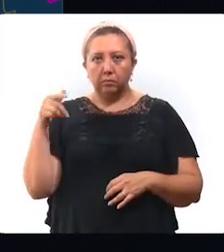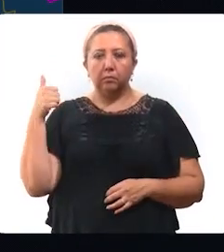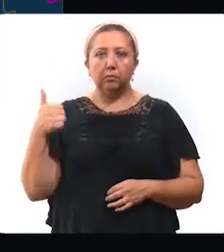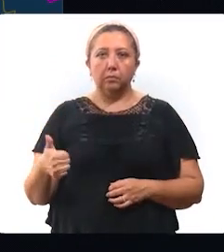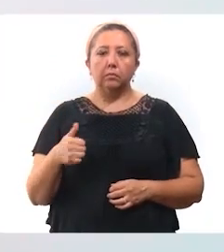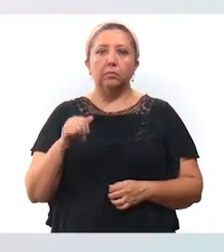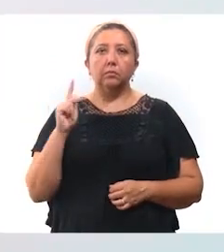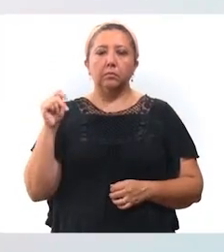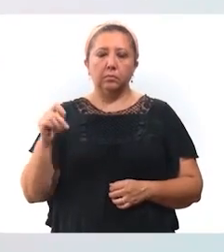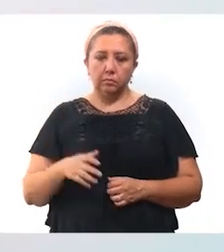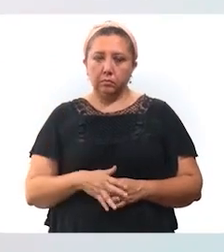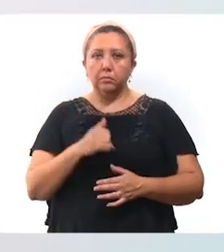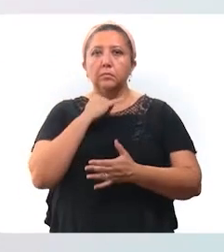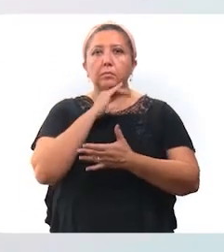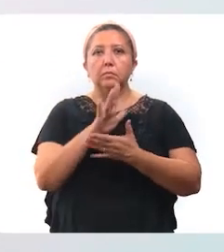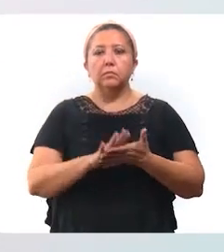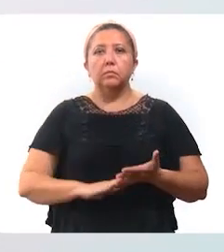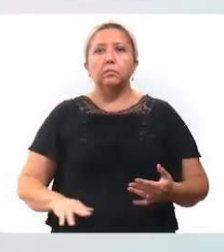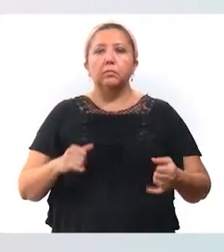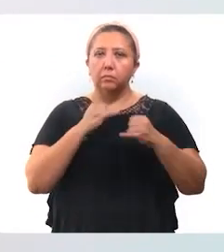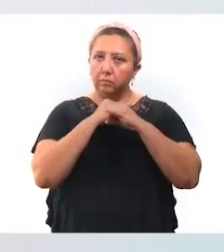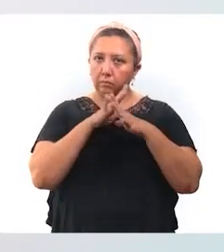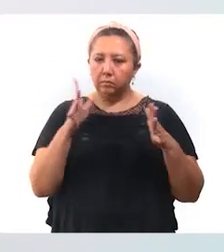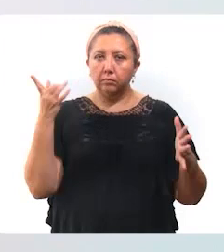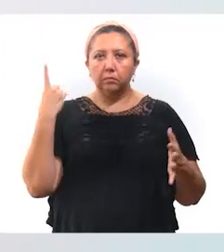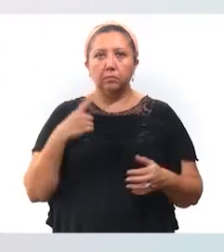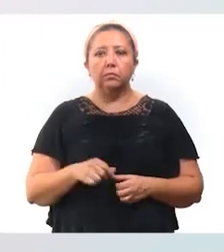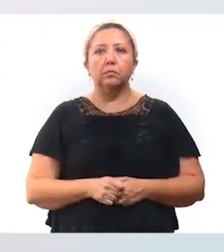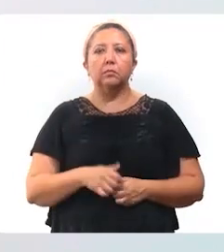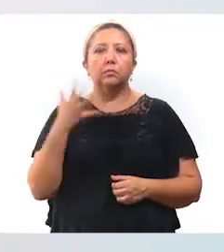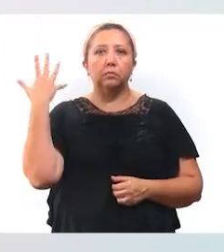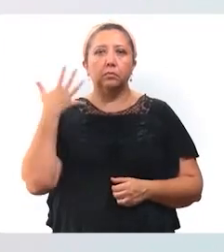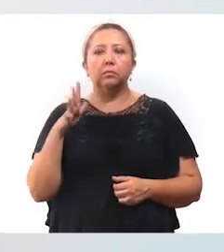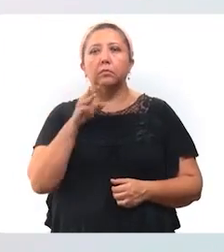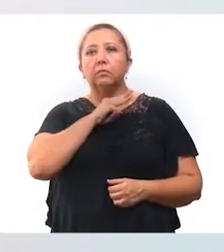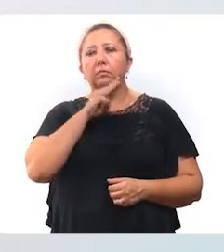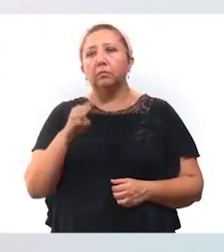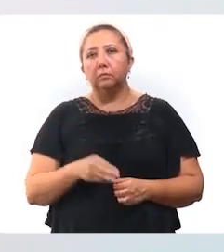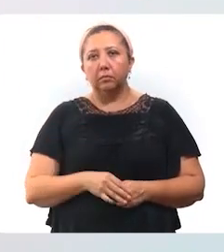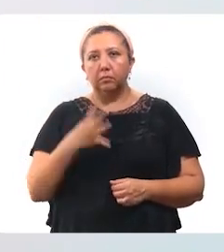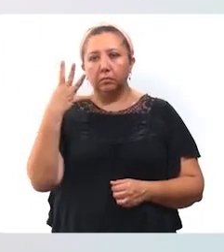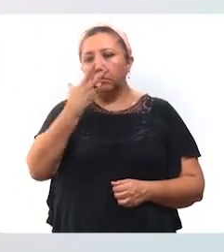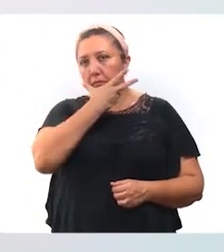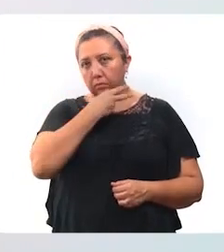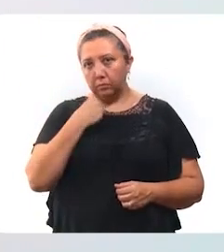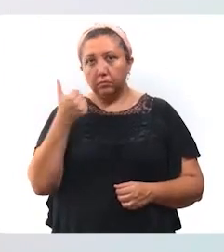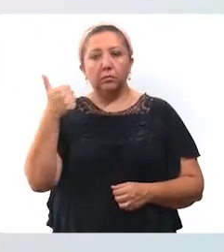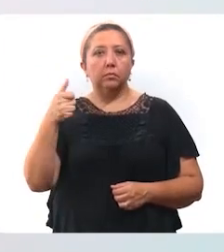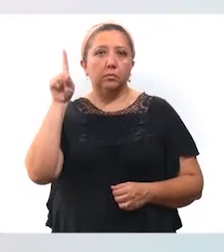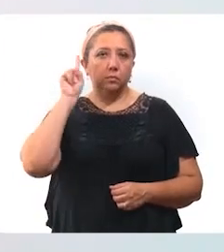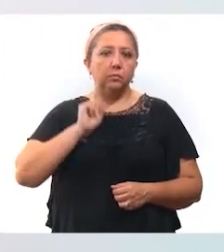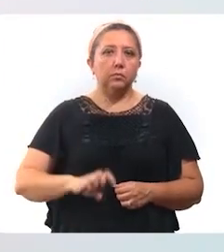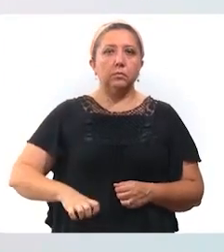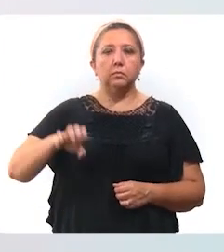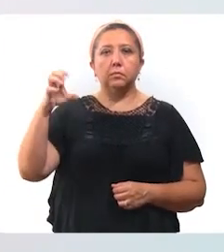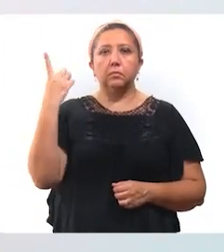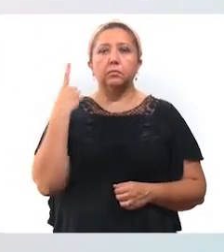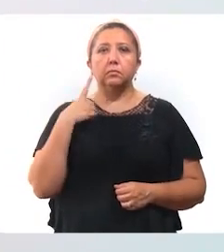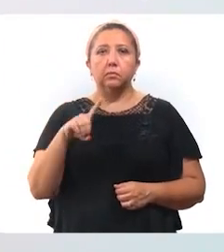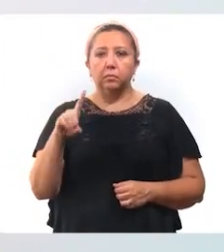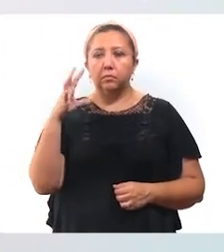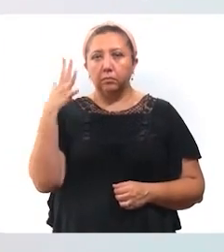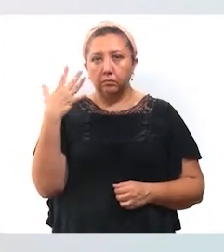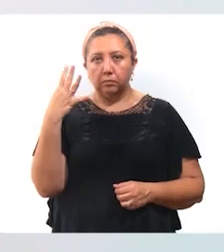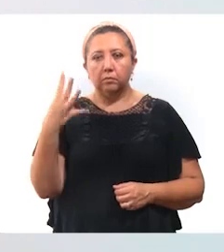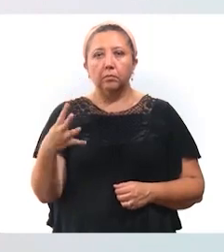15.776 en la zona poniente. Lamentablemente, en este parte médico informamos de 10 fallecimientos, 4 hombres y 6 mujeres de un rango de edad